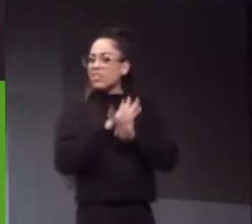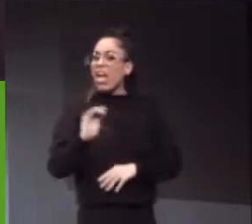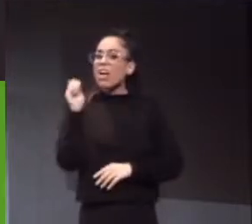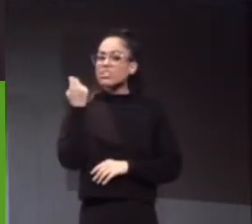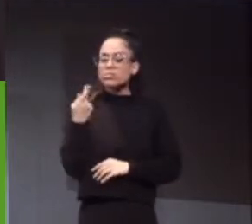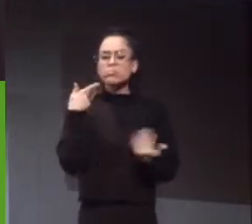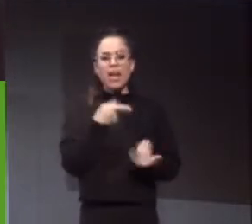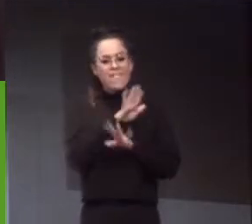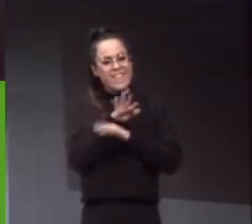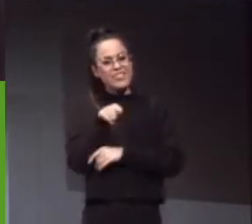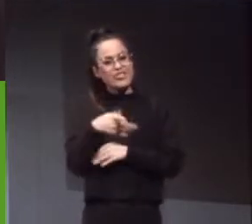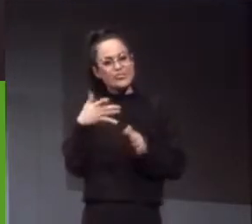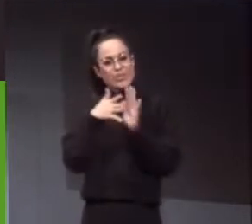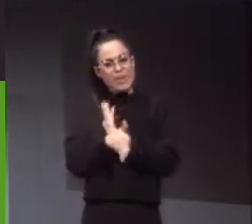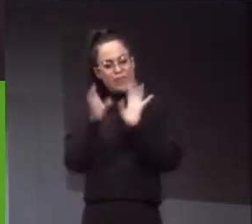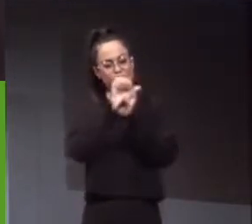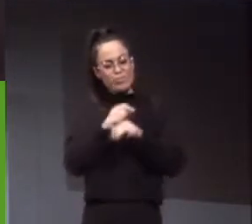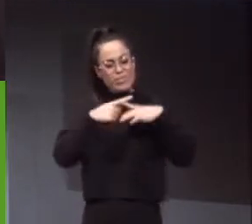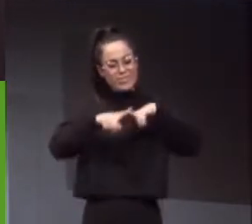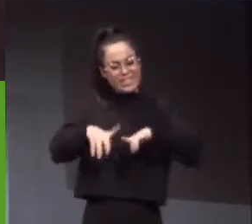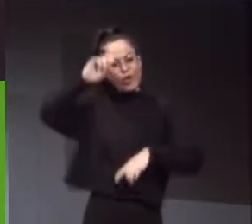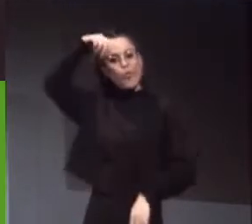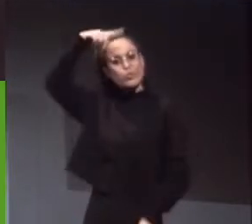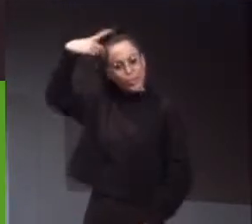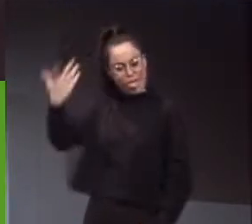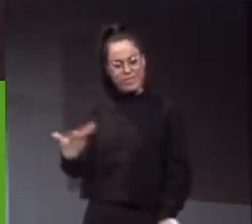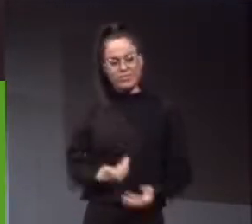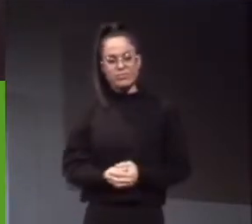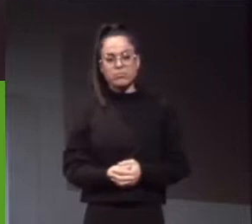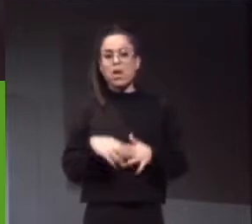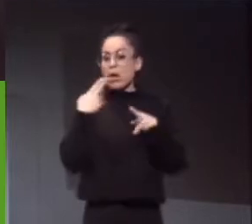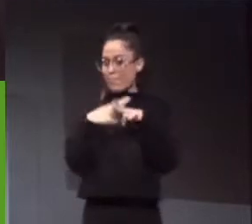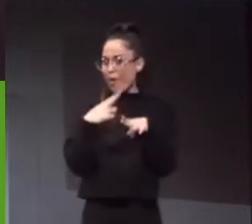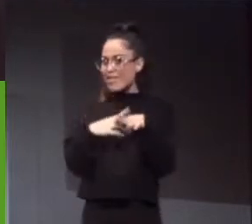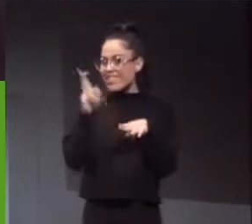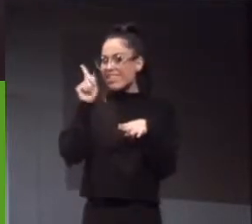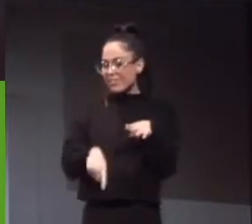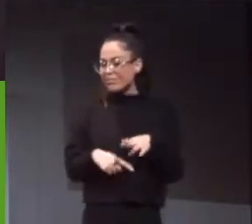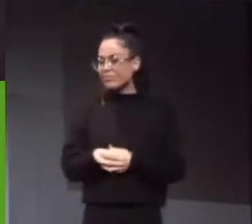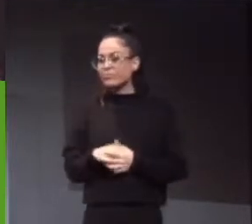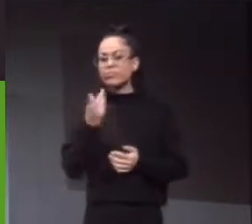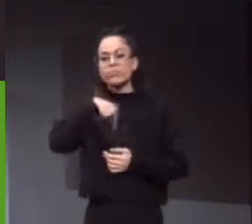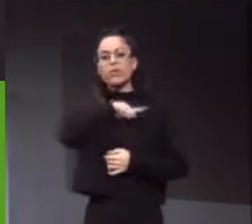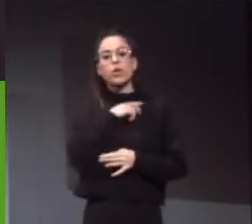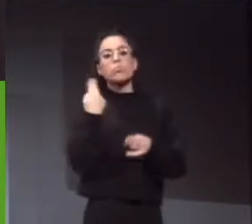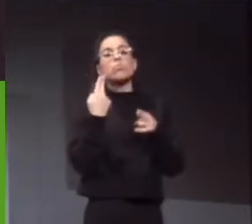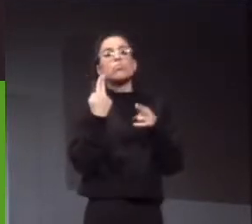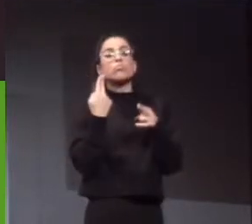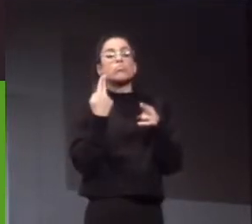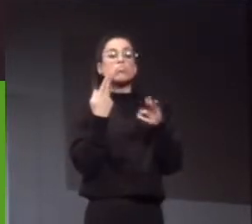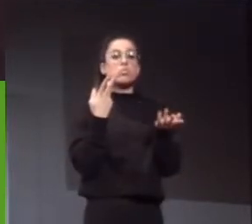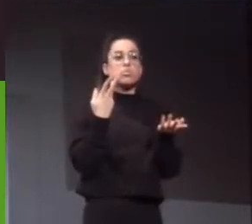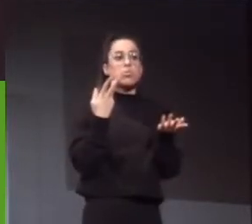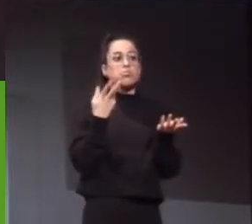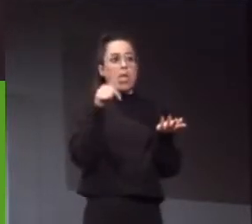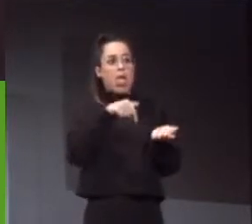diferente de hacer cultura de hacer política nosotros los políticos pues están ahí pero nosotros